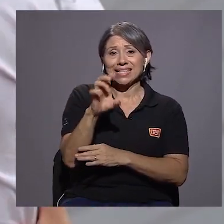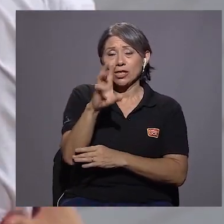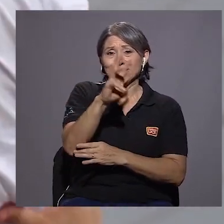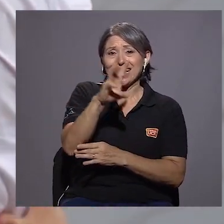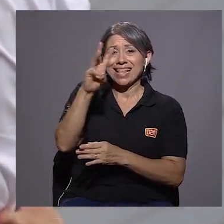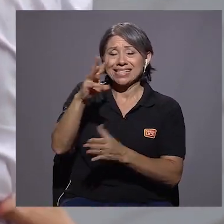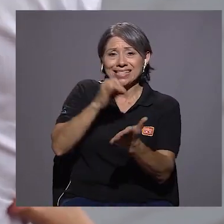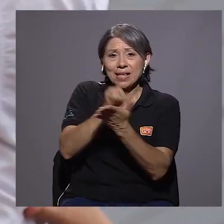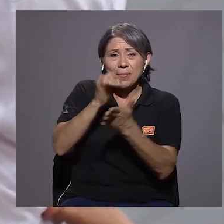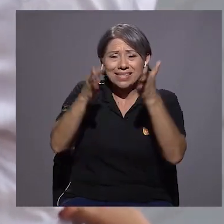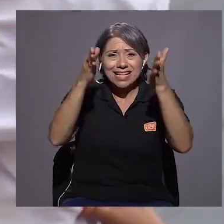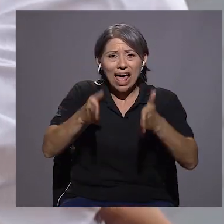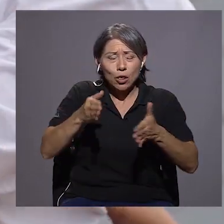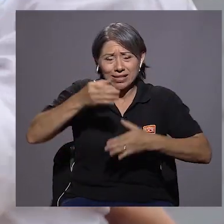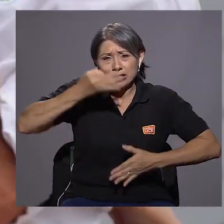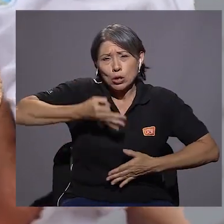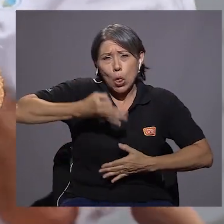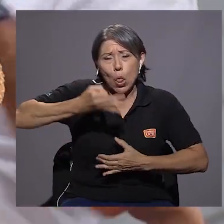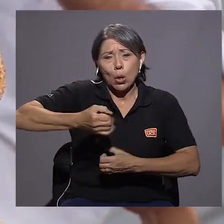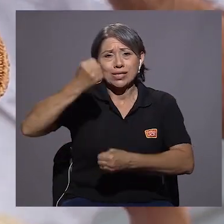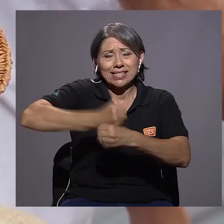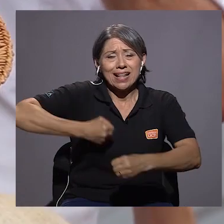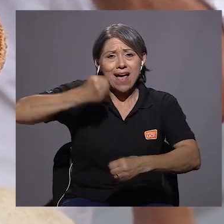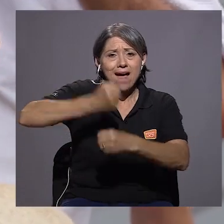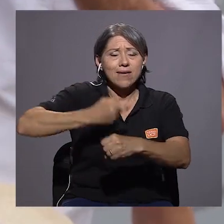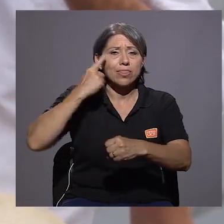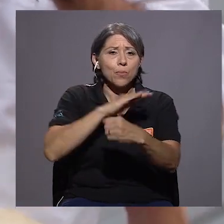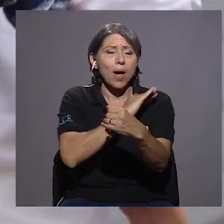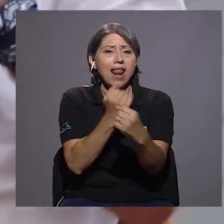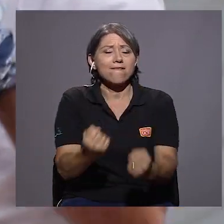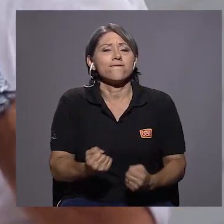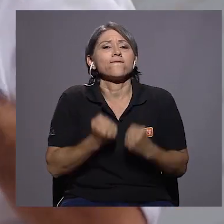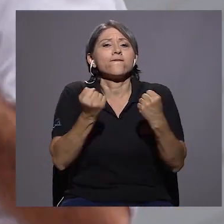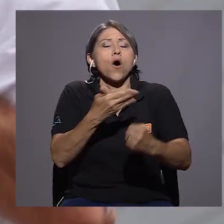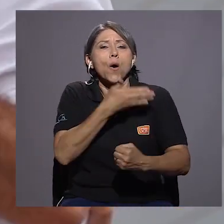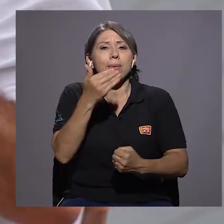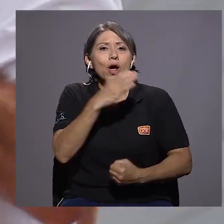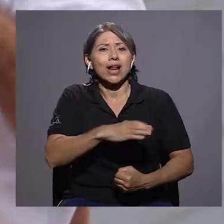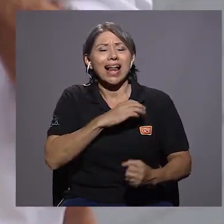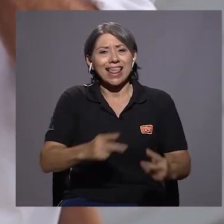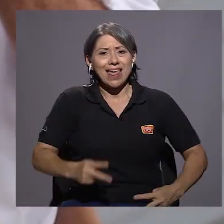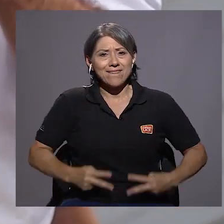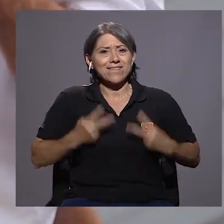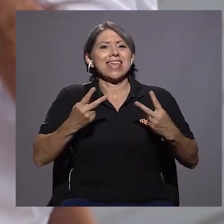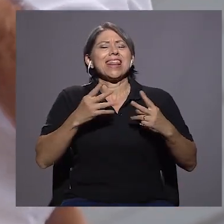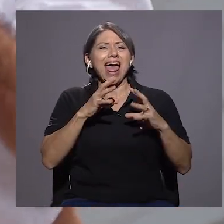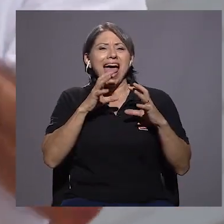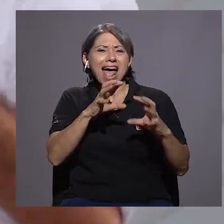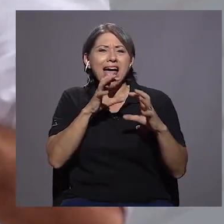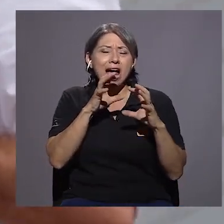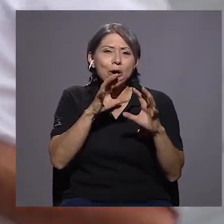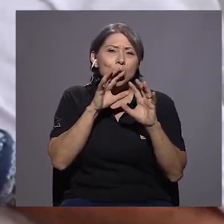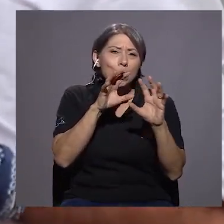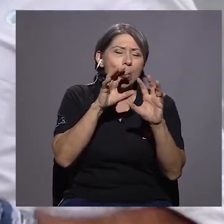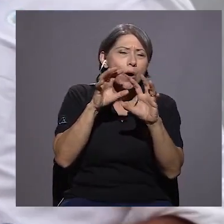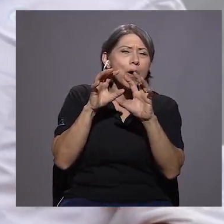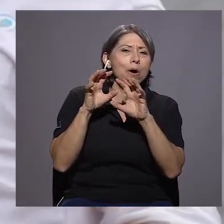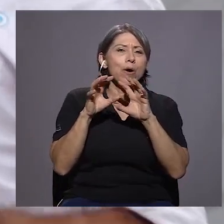1.766 investigadores trabajando todos los días para fortalecer y dar una mejor calidad de vida.